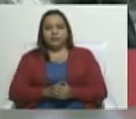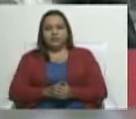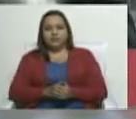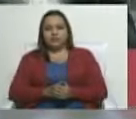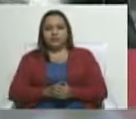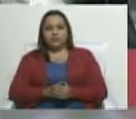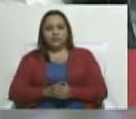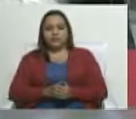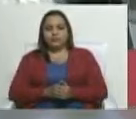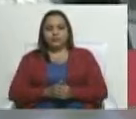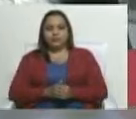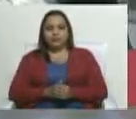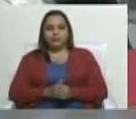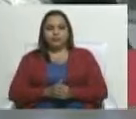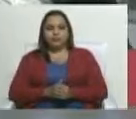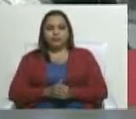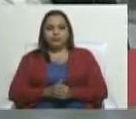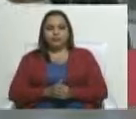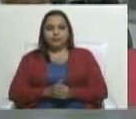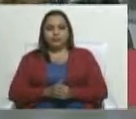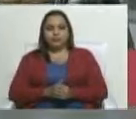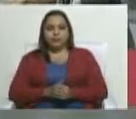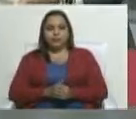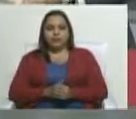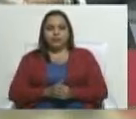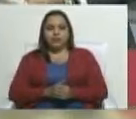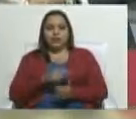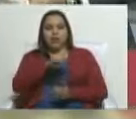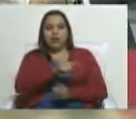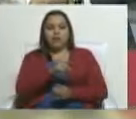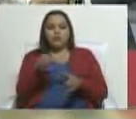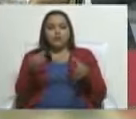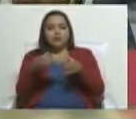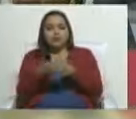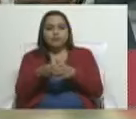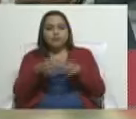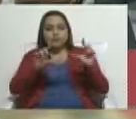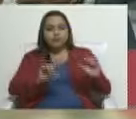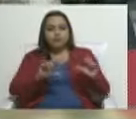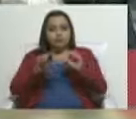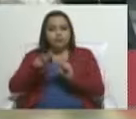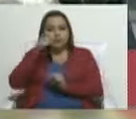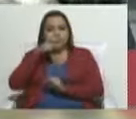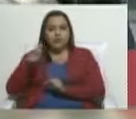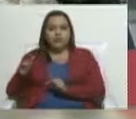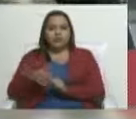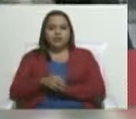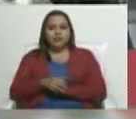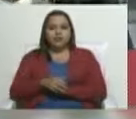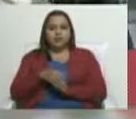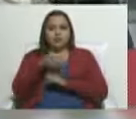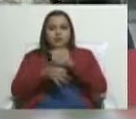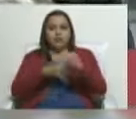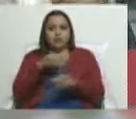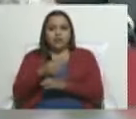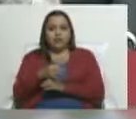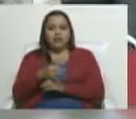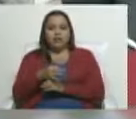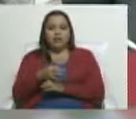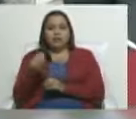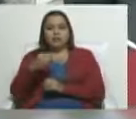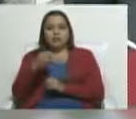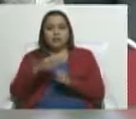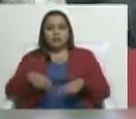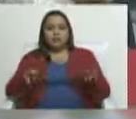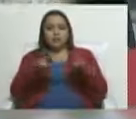pagan. Ese excedente lo apropian los sectores más reducidos de la población y es lo que se llama, lo que llamó Marx, la plusvalía. Ese